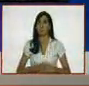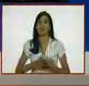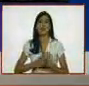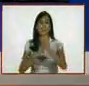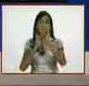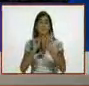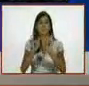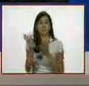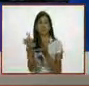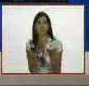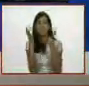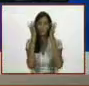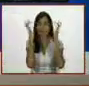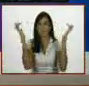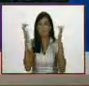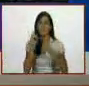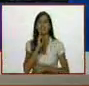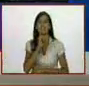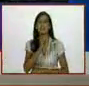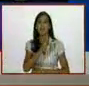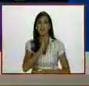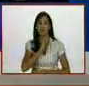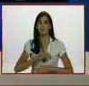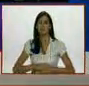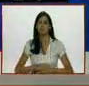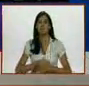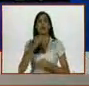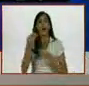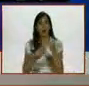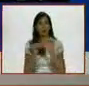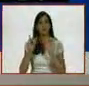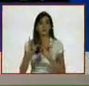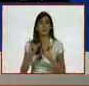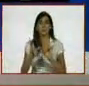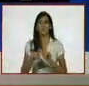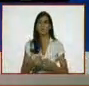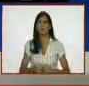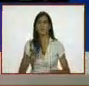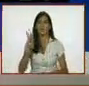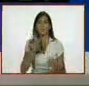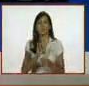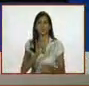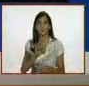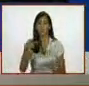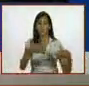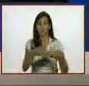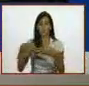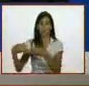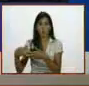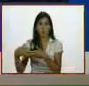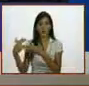Dirigido por los servicios de inteligencia de Israel y ejecutado a partir de la traición de dos mandos